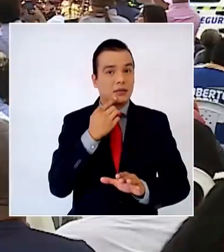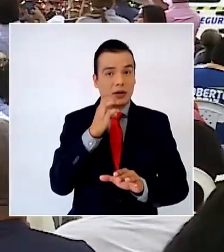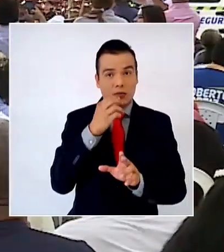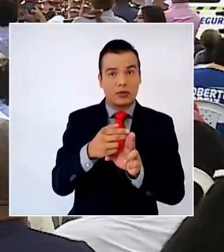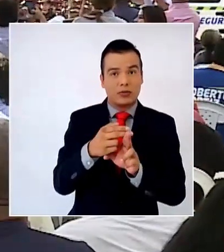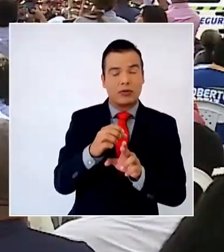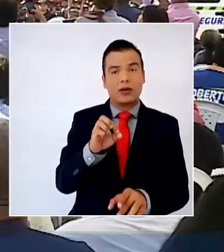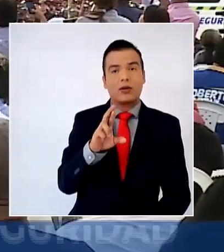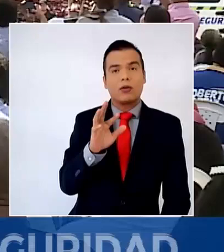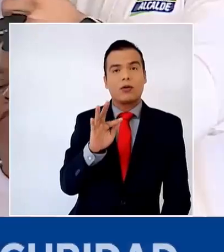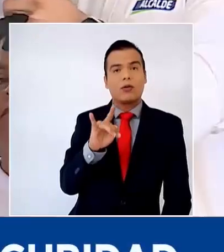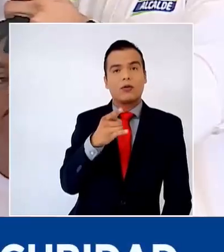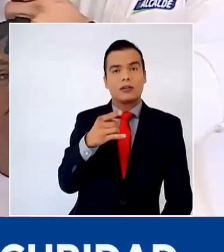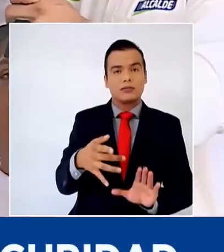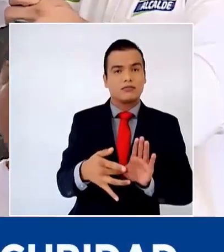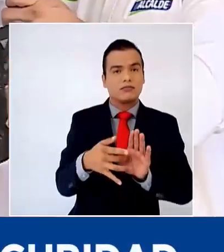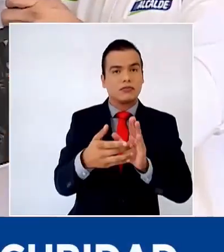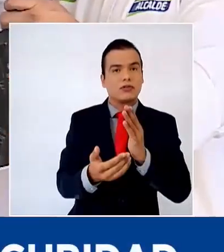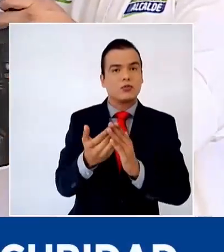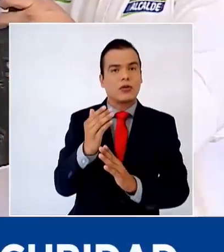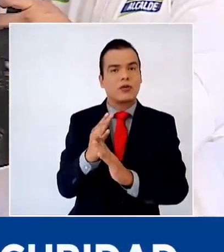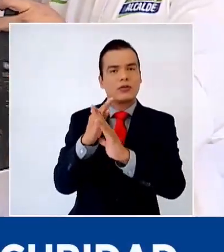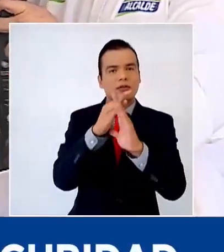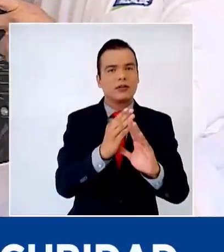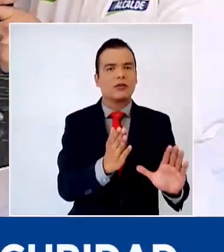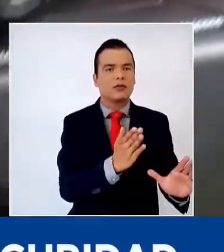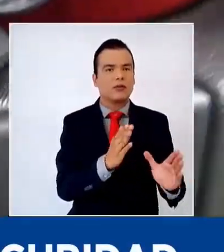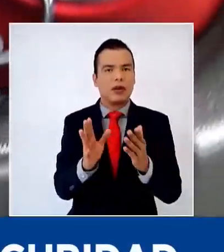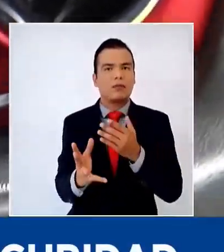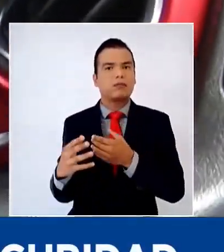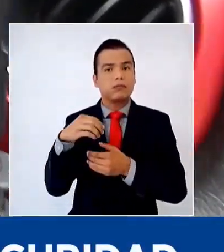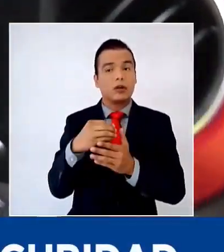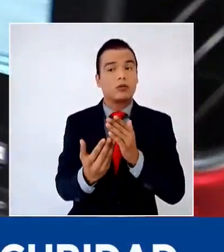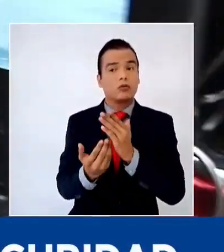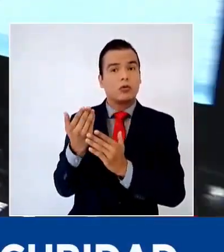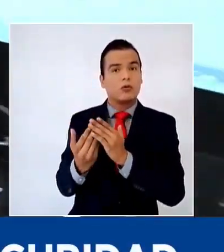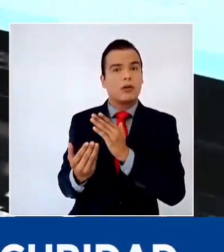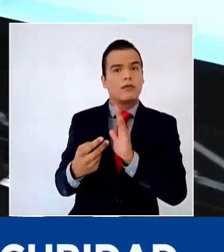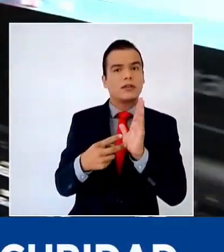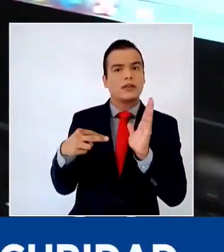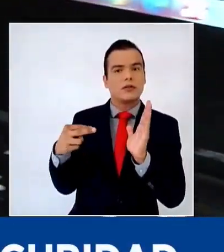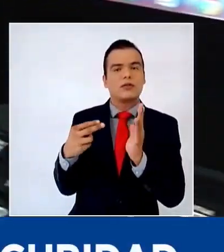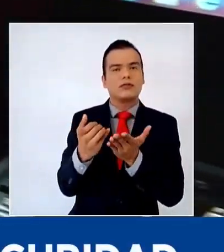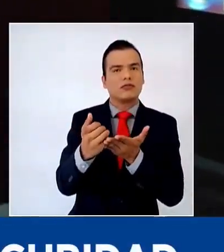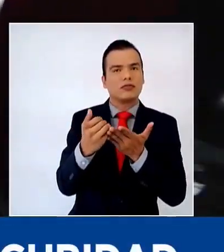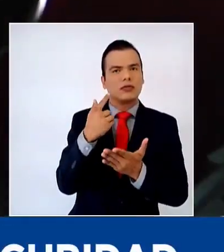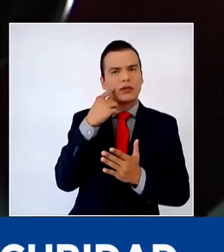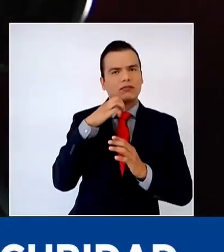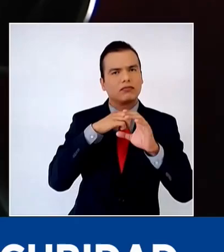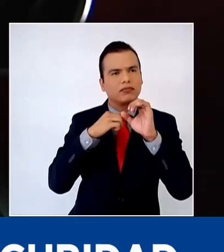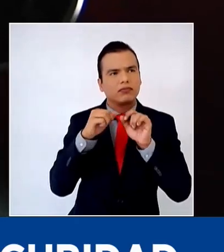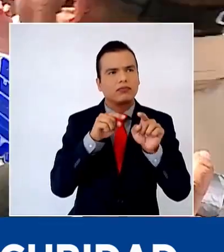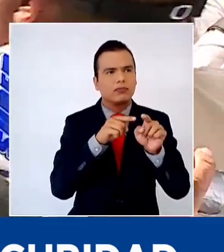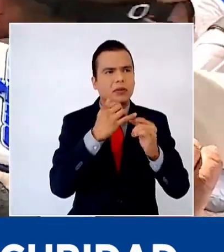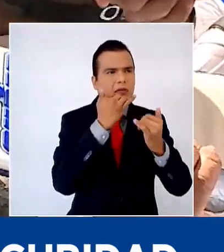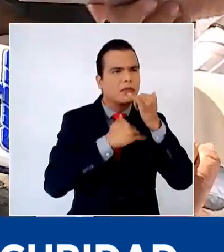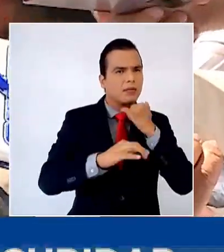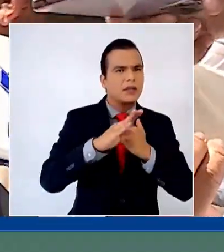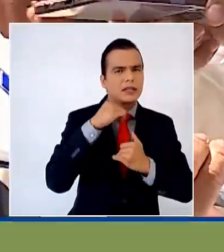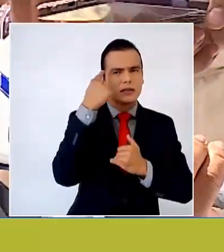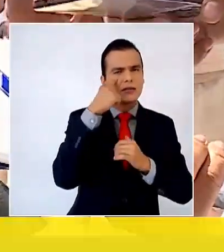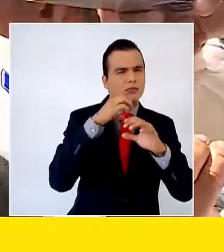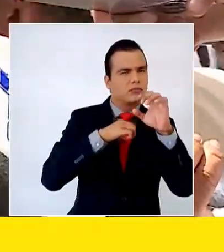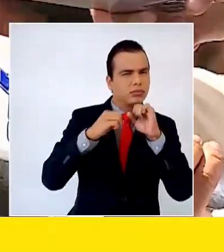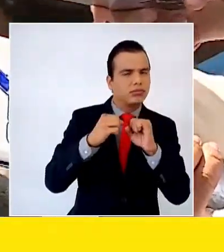Este plan de seguridad contará con tecnología avanzada que permitirá identificar en tiempo real la comisión de delitos y la identidad de delincuentes. Vamos a